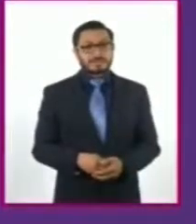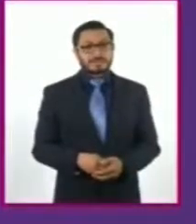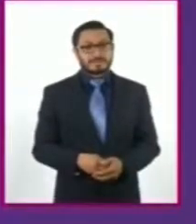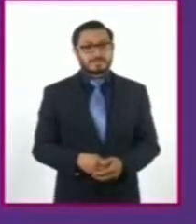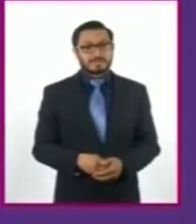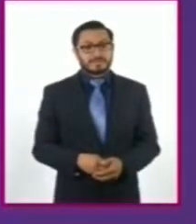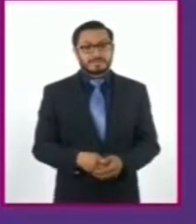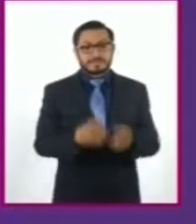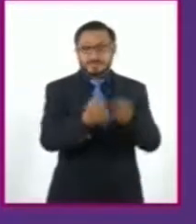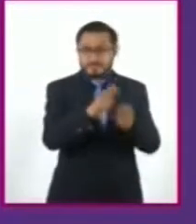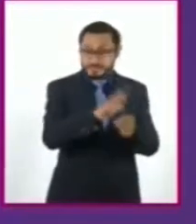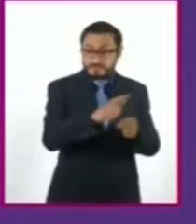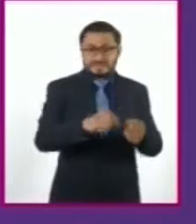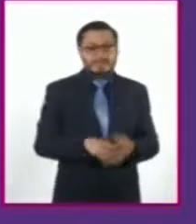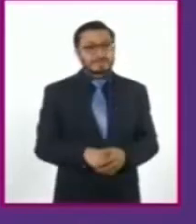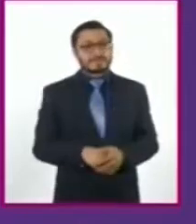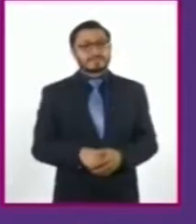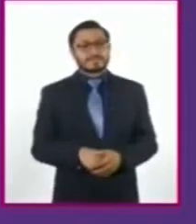Social.